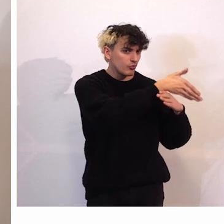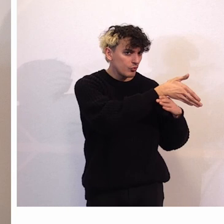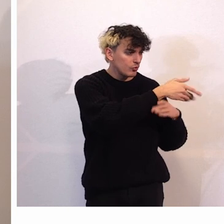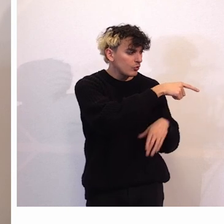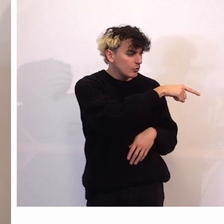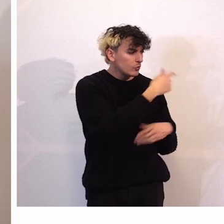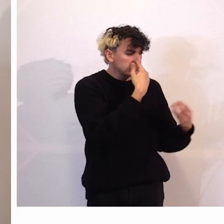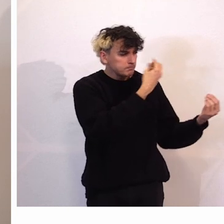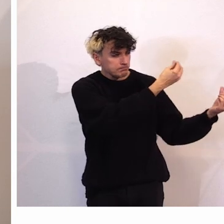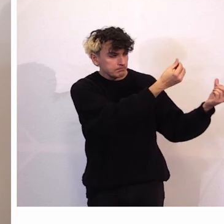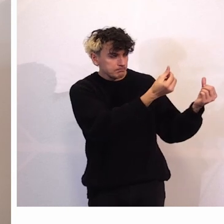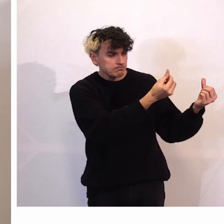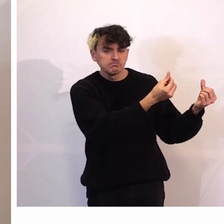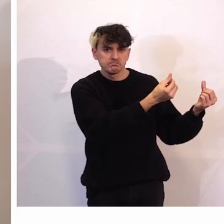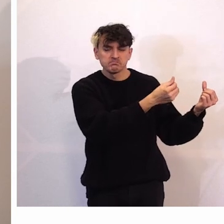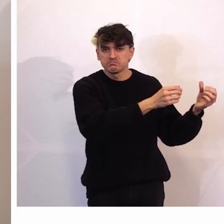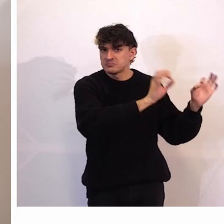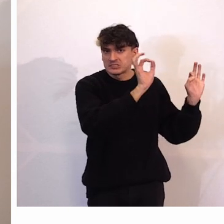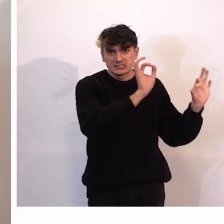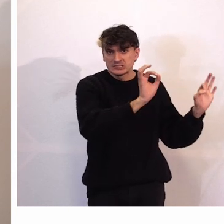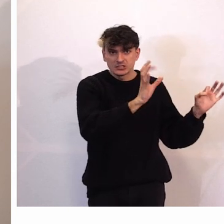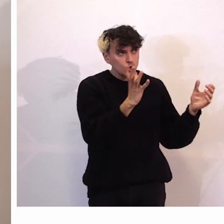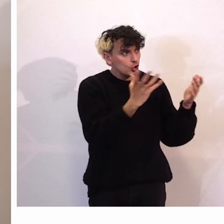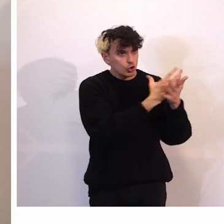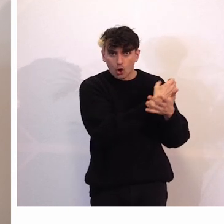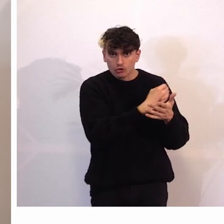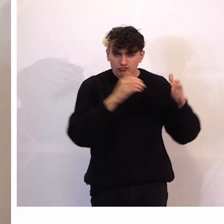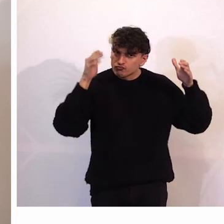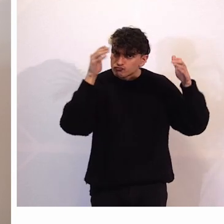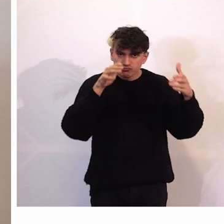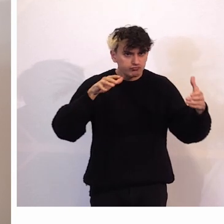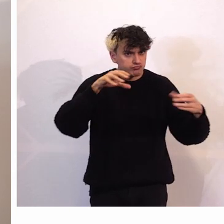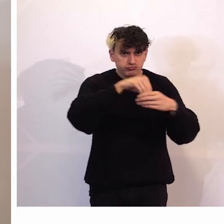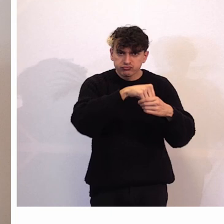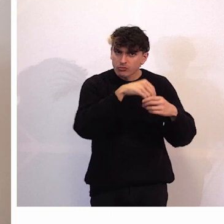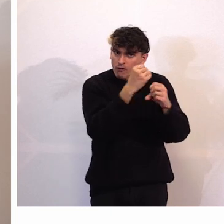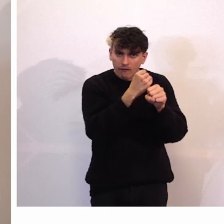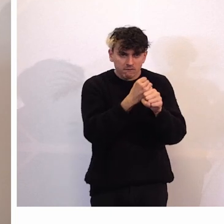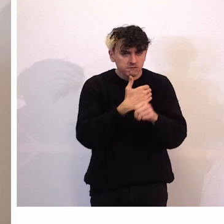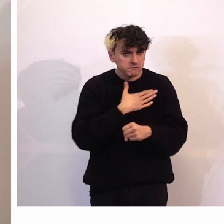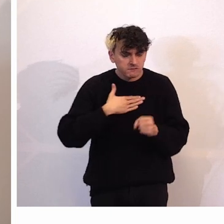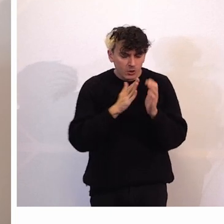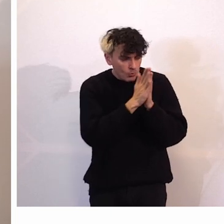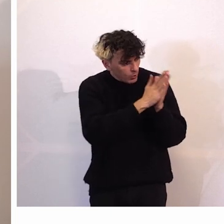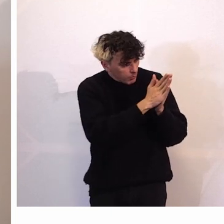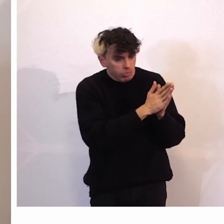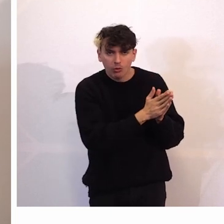yo percibí eso. Estaban todos muy implicados con la labor. Y me gustó